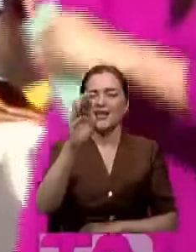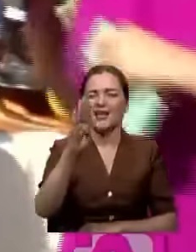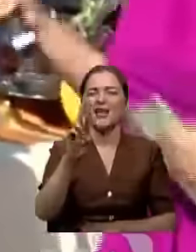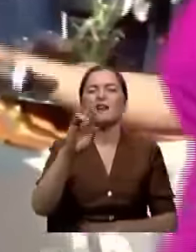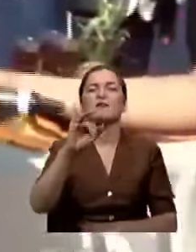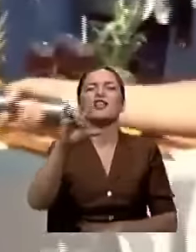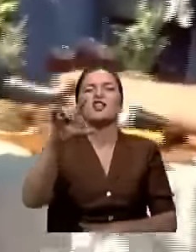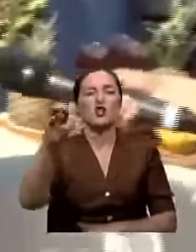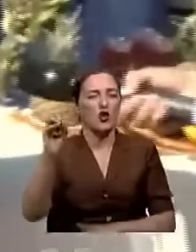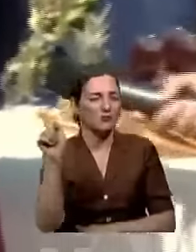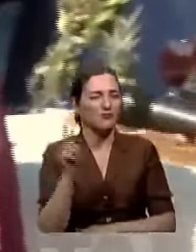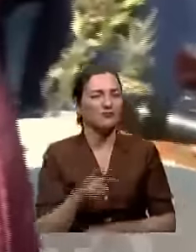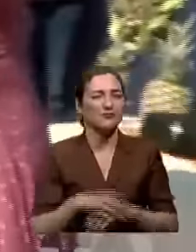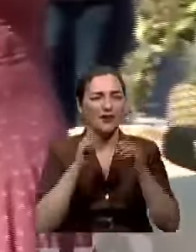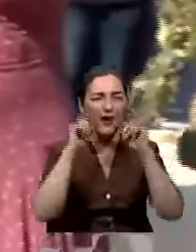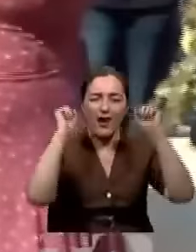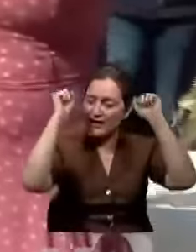Casa del Librillo.